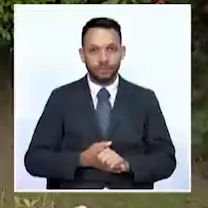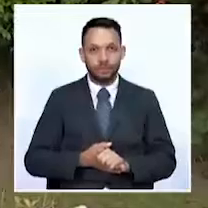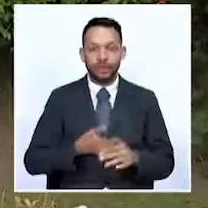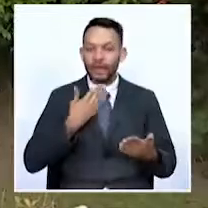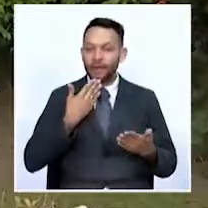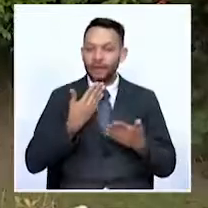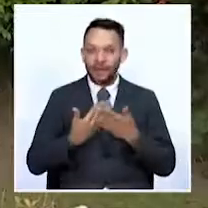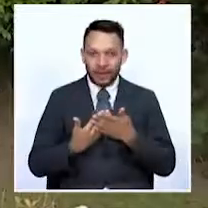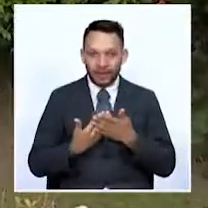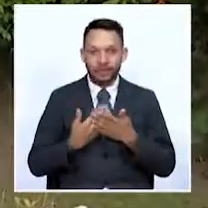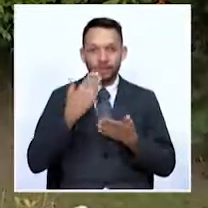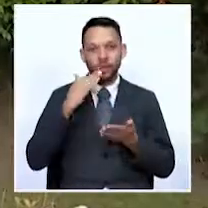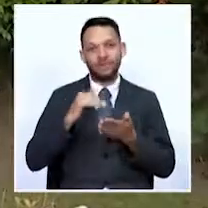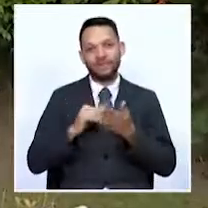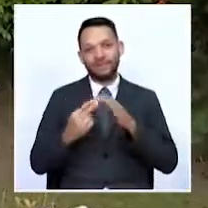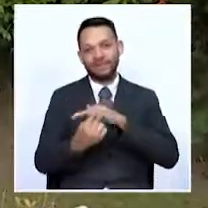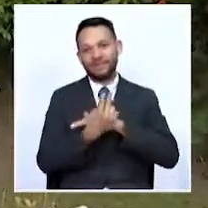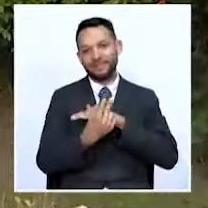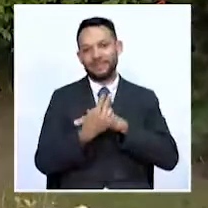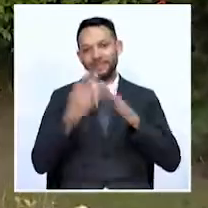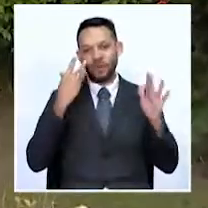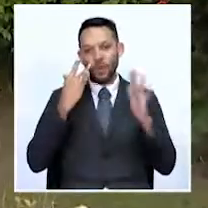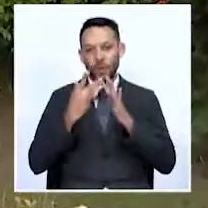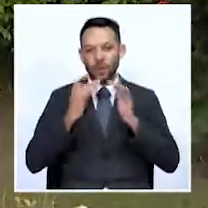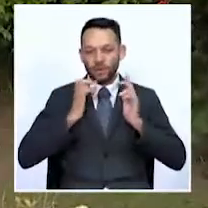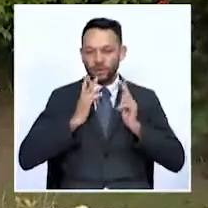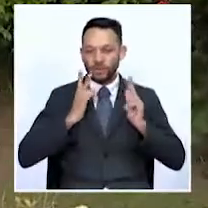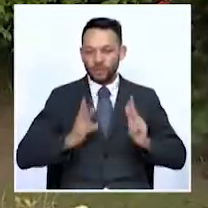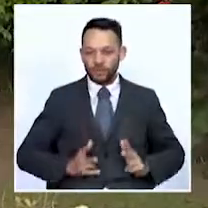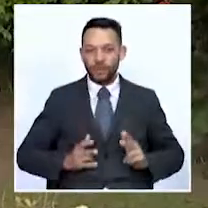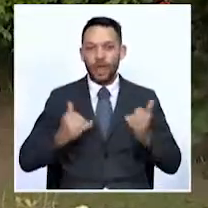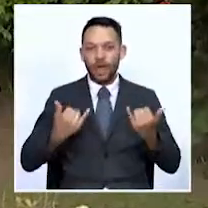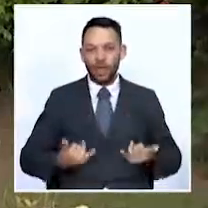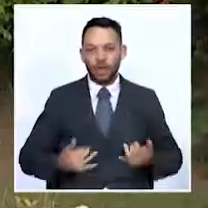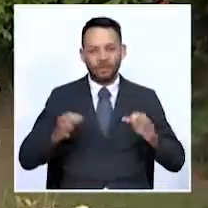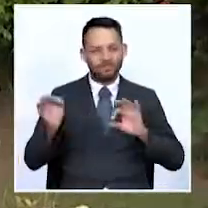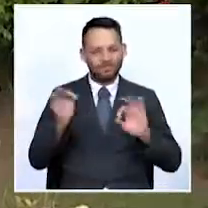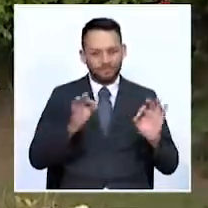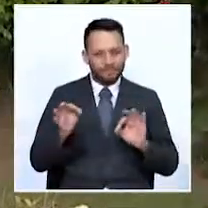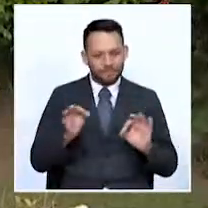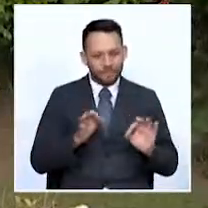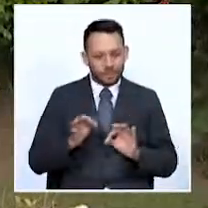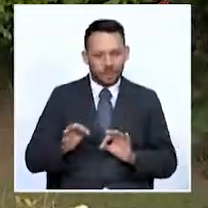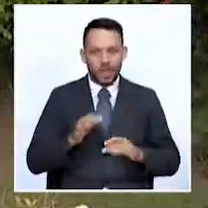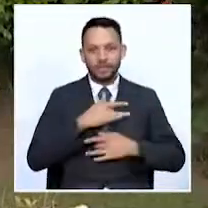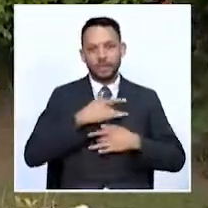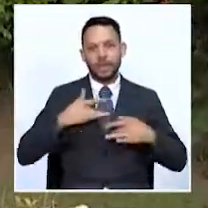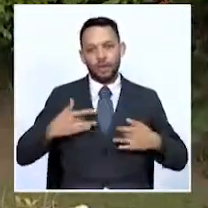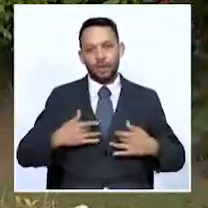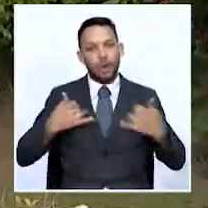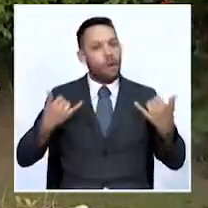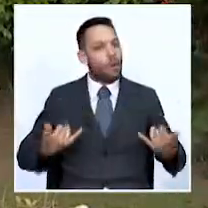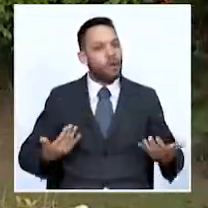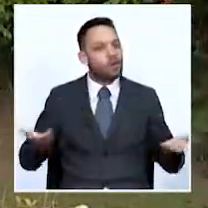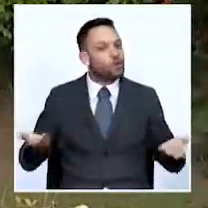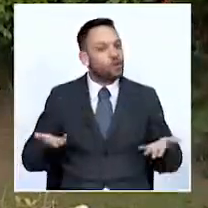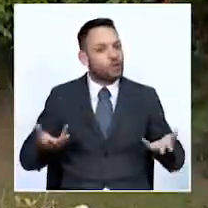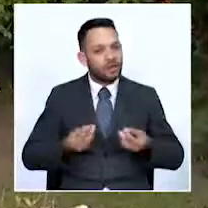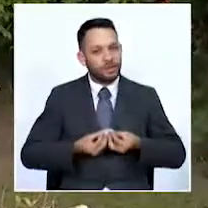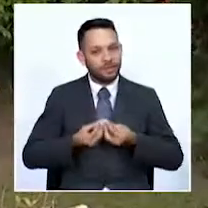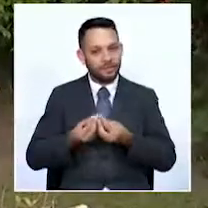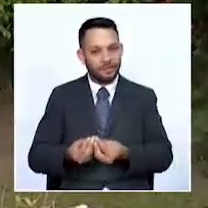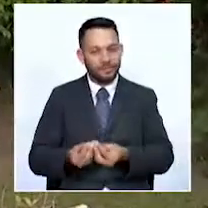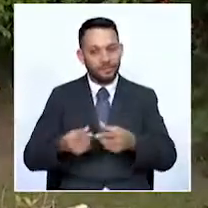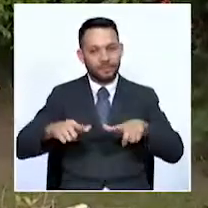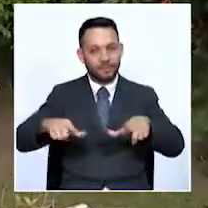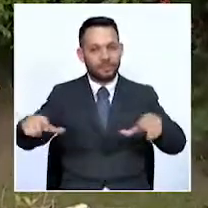Muchas gracias por estar nuevamente con nosotros en una nueva edición de Conexión Vital, un programa de prevención y educación en salud. Hoy grabando desde nuestro